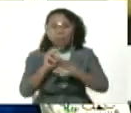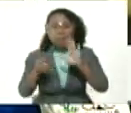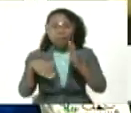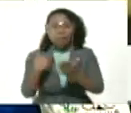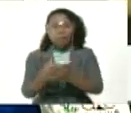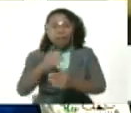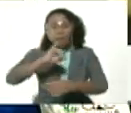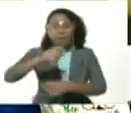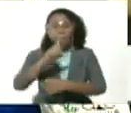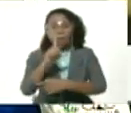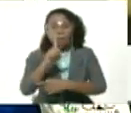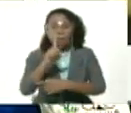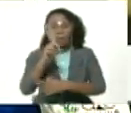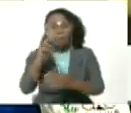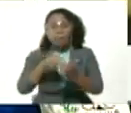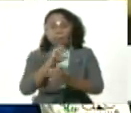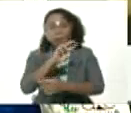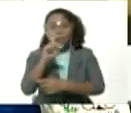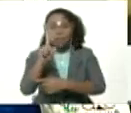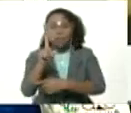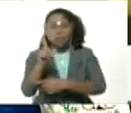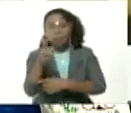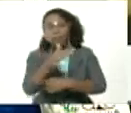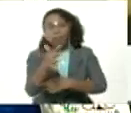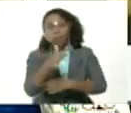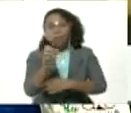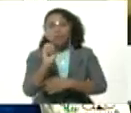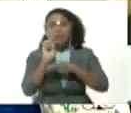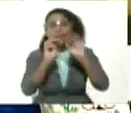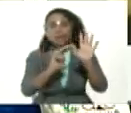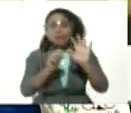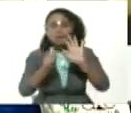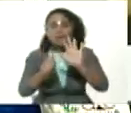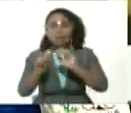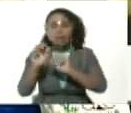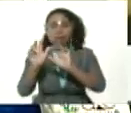julio del 2021 apenas